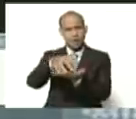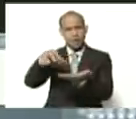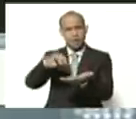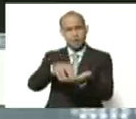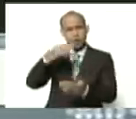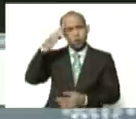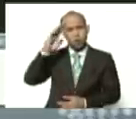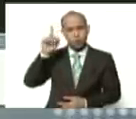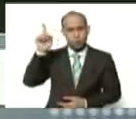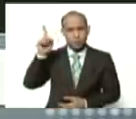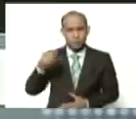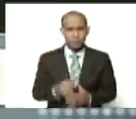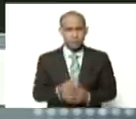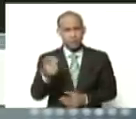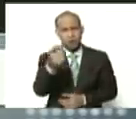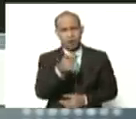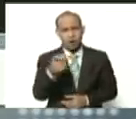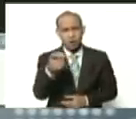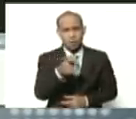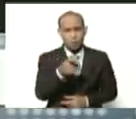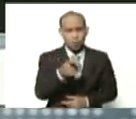Están buscando esa